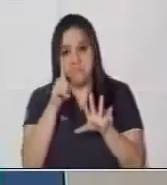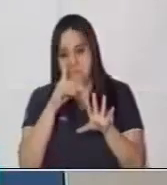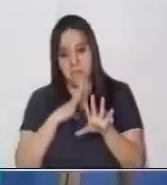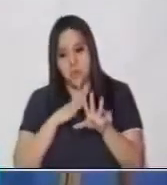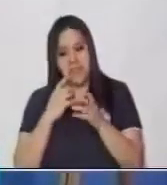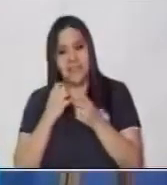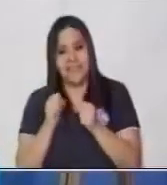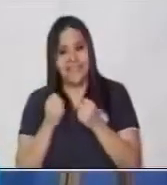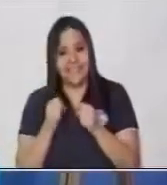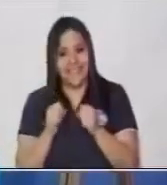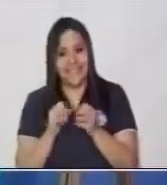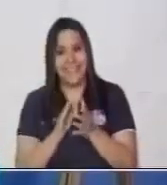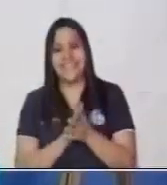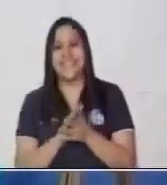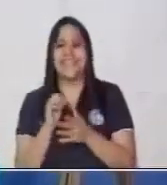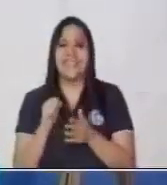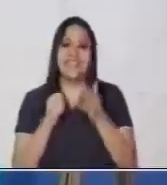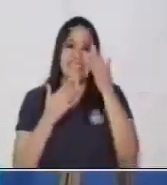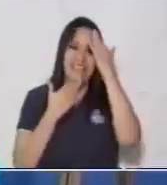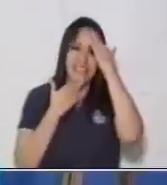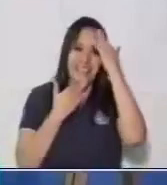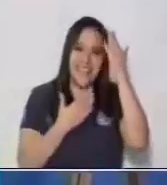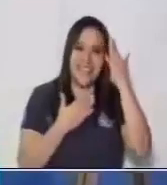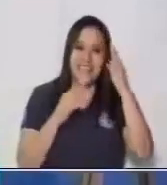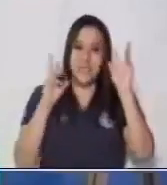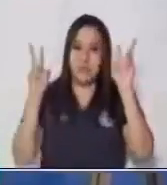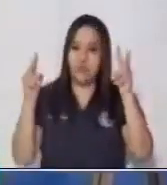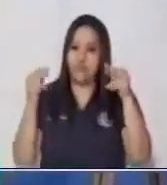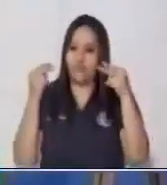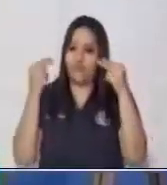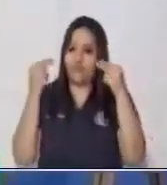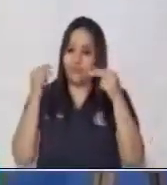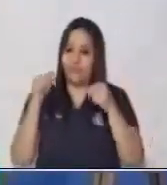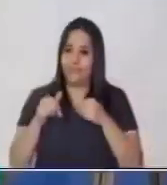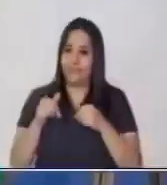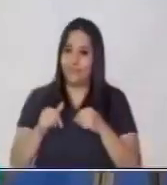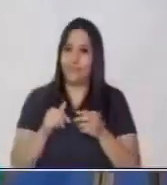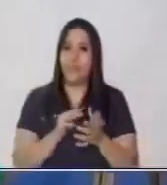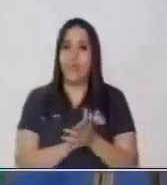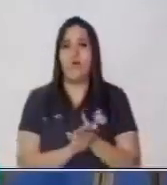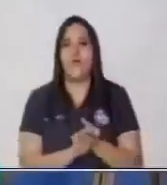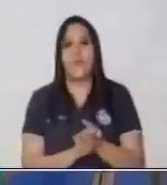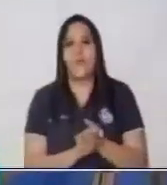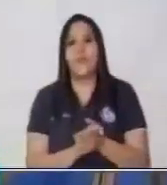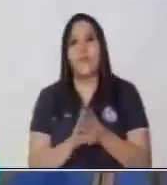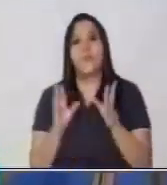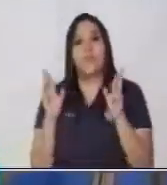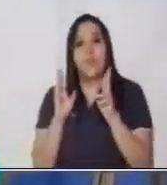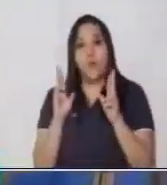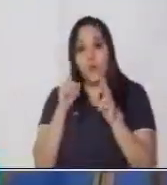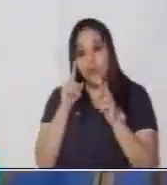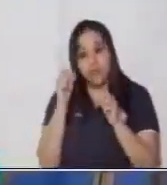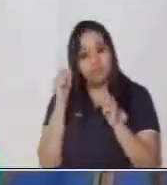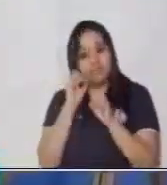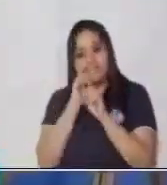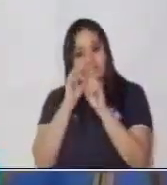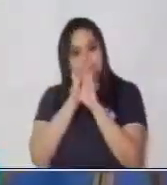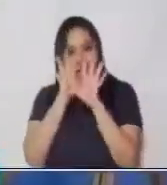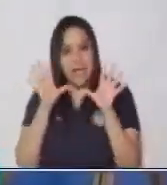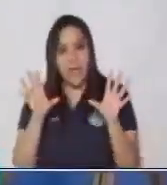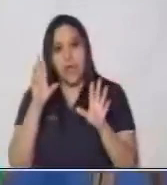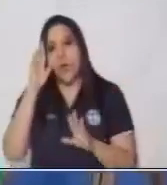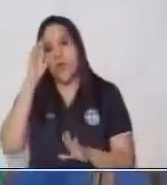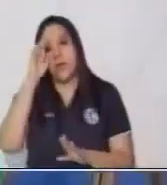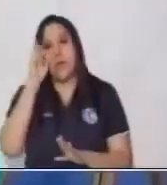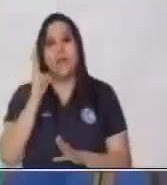que muchísimas gracias por haberme prestado atención en esta clase, espero que te haya quedado claro. Ten